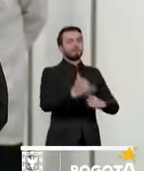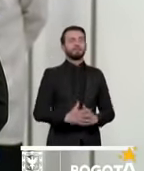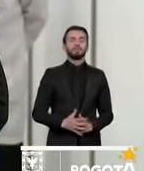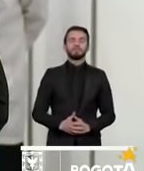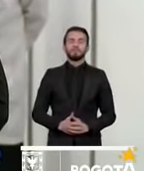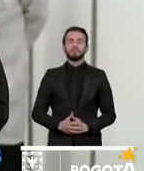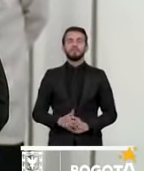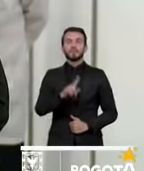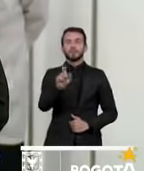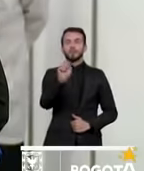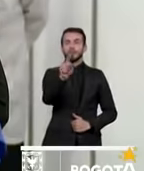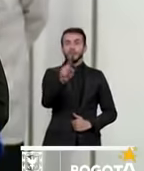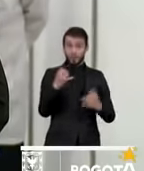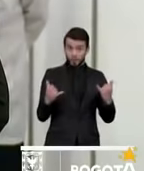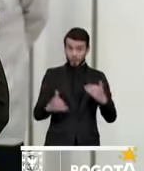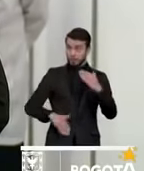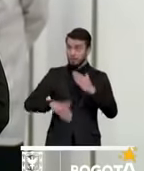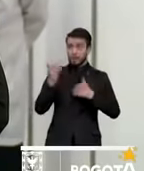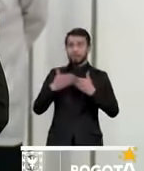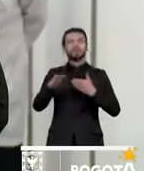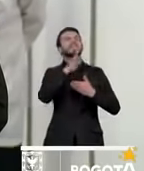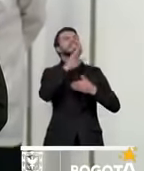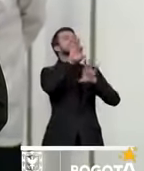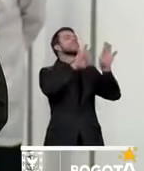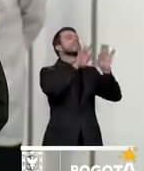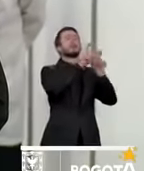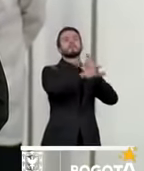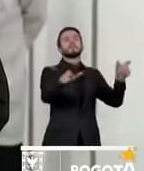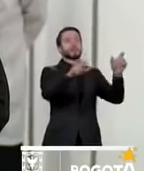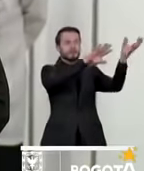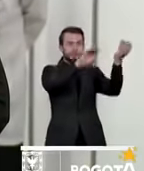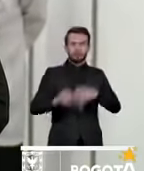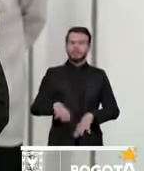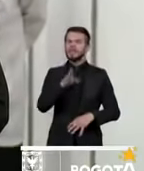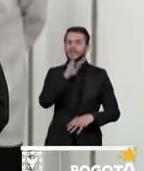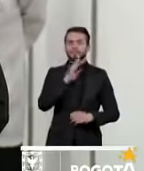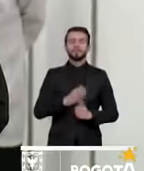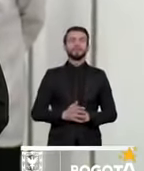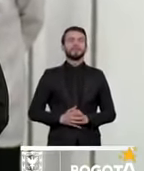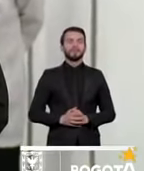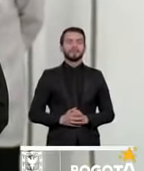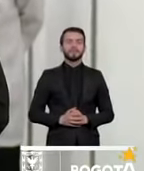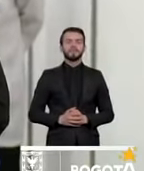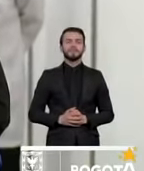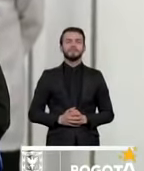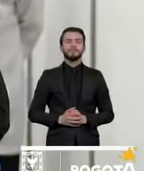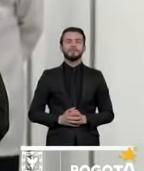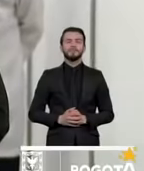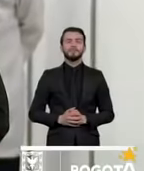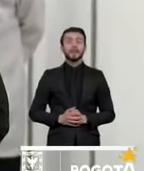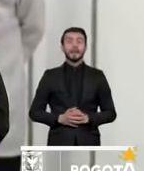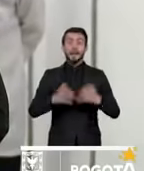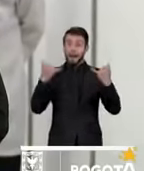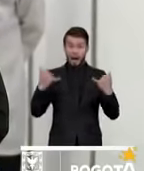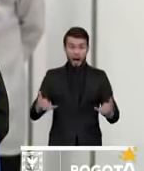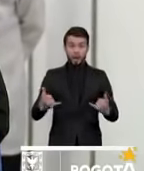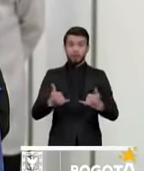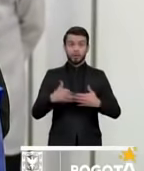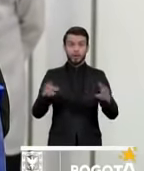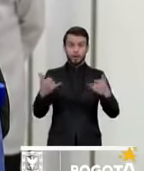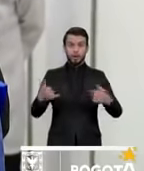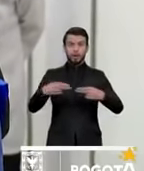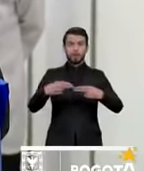partir de hoy y si ya hay algunos seleccionados. Estamos en la disponibilidad de recibir pacientes a